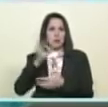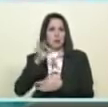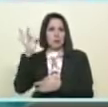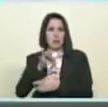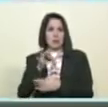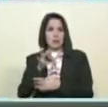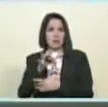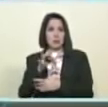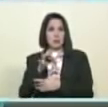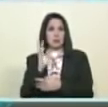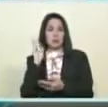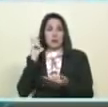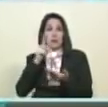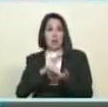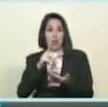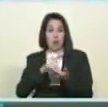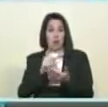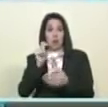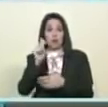Y llegó Donald Trump,